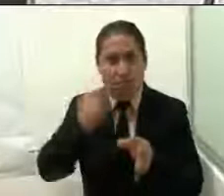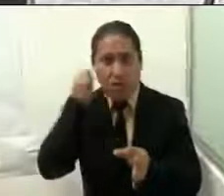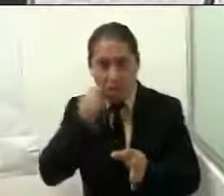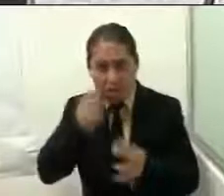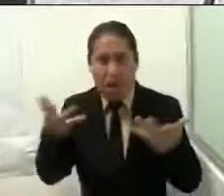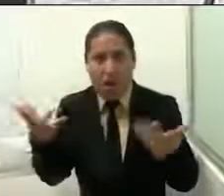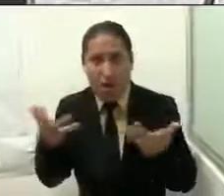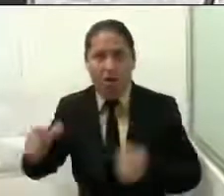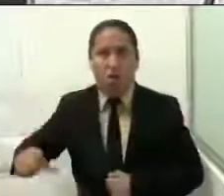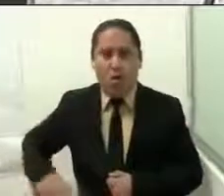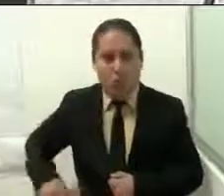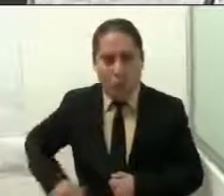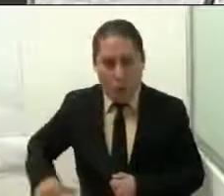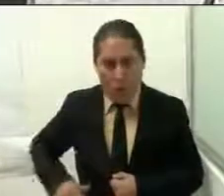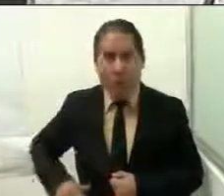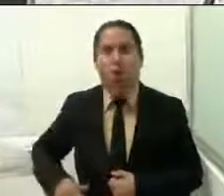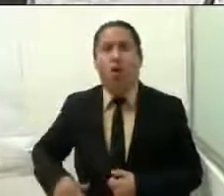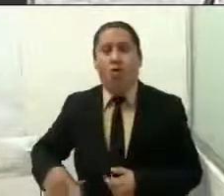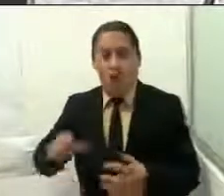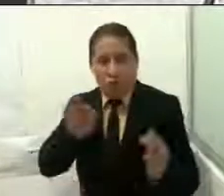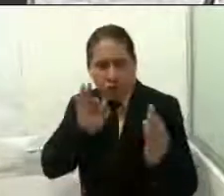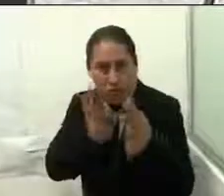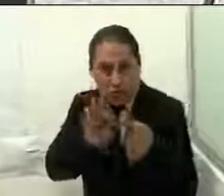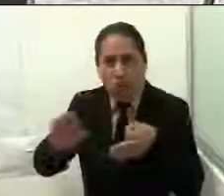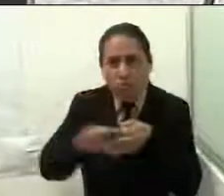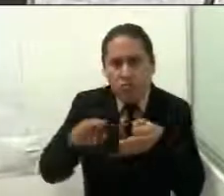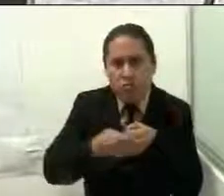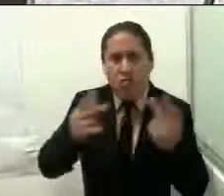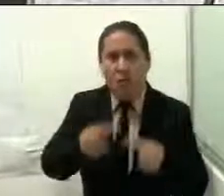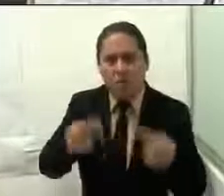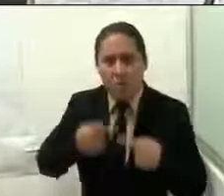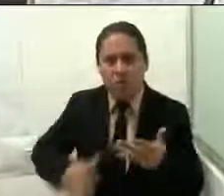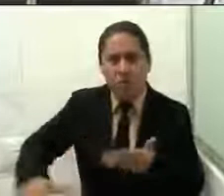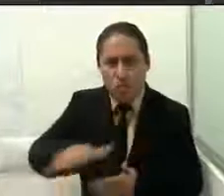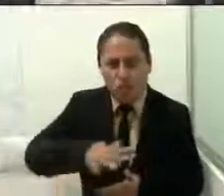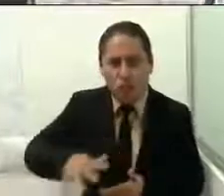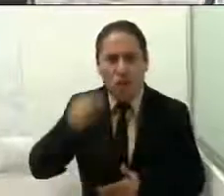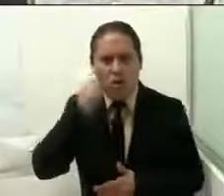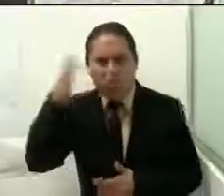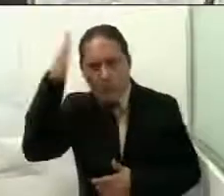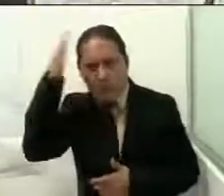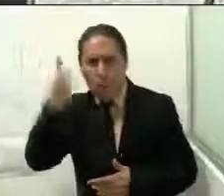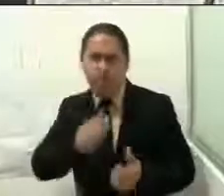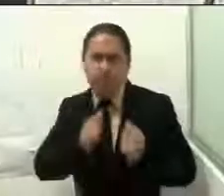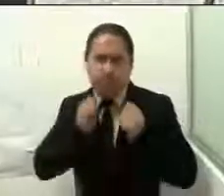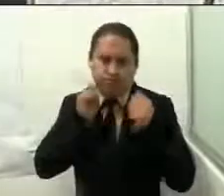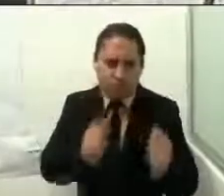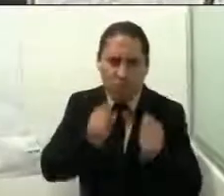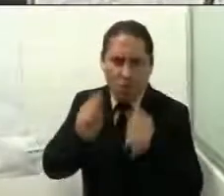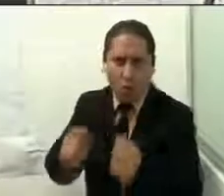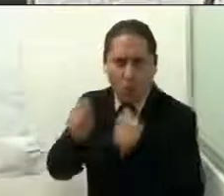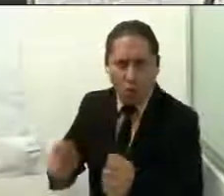gobierno un gobierno cercano a la gente encabezó la entrega de apoyos con obras de